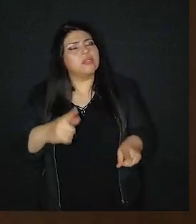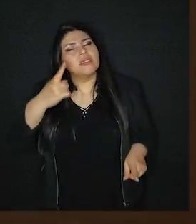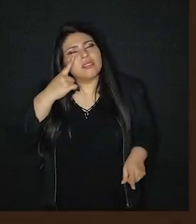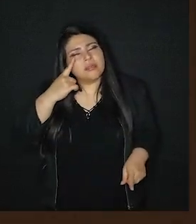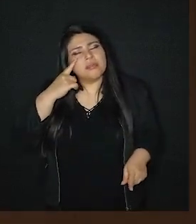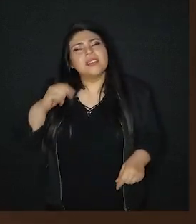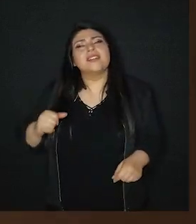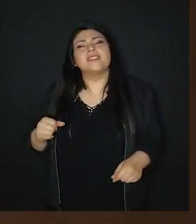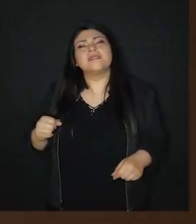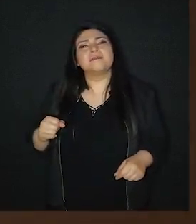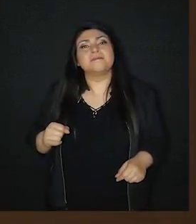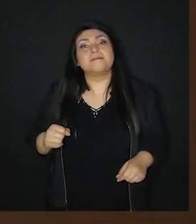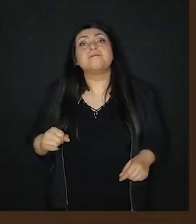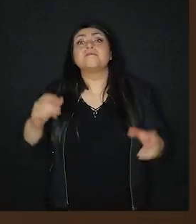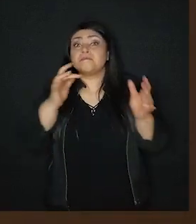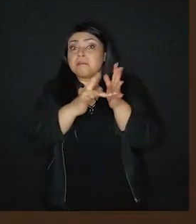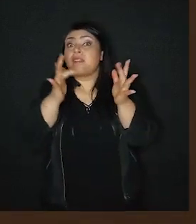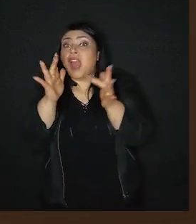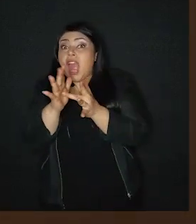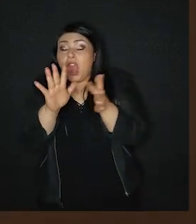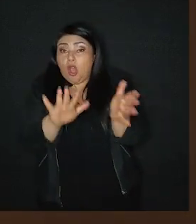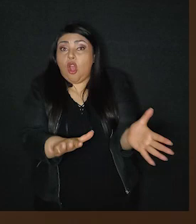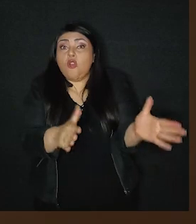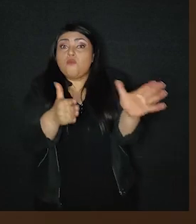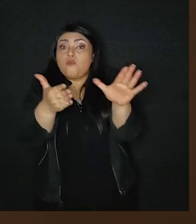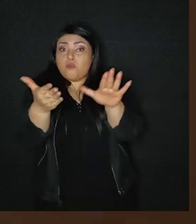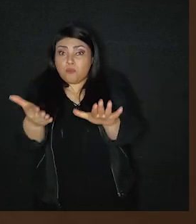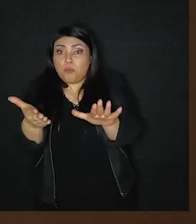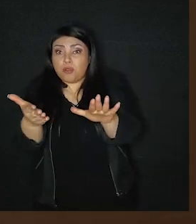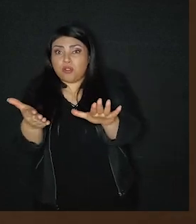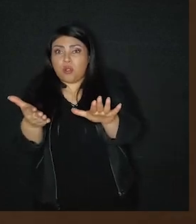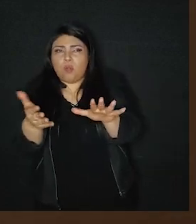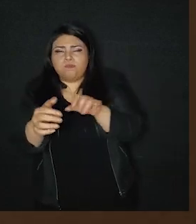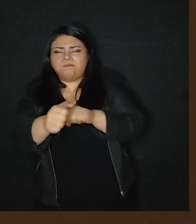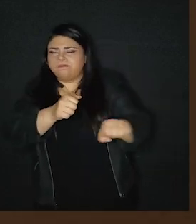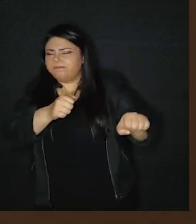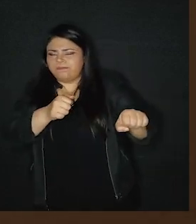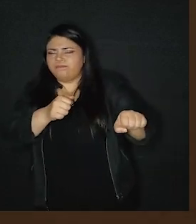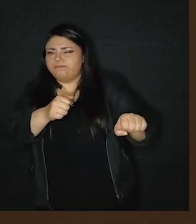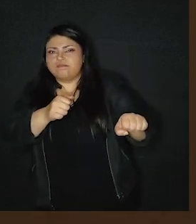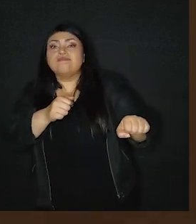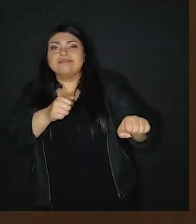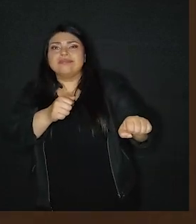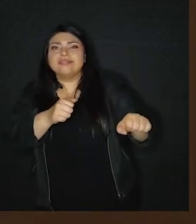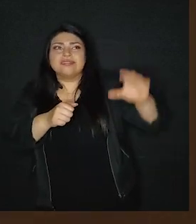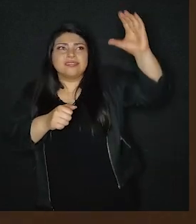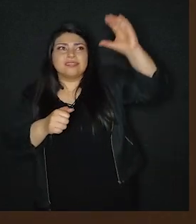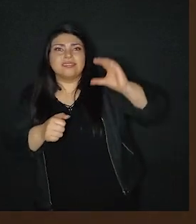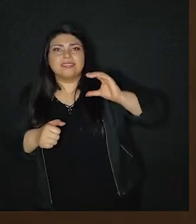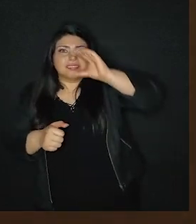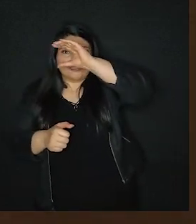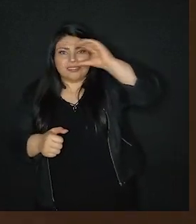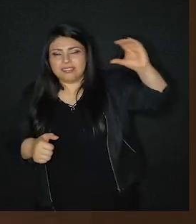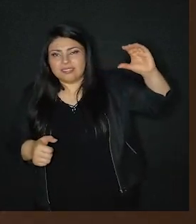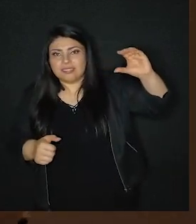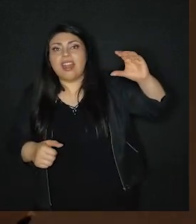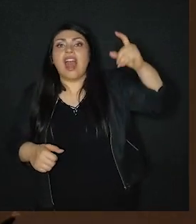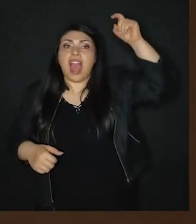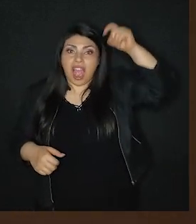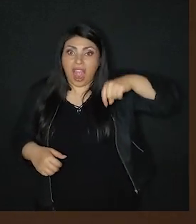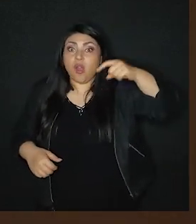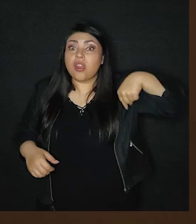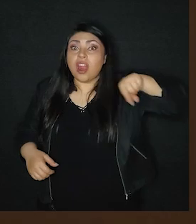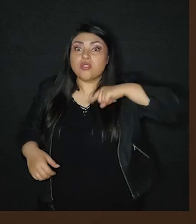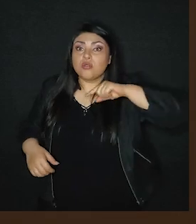quiero que sepa que Jesús murió rasgó el velo Eso quiere decir que nos da el acceso al lugar santísimo entonces la gente